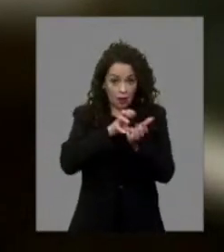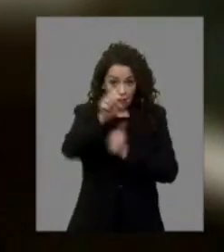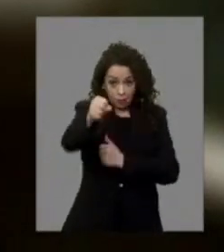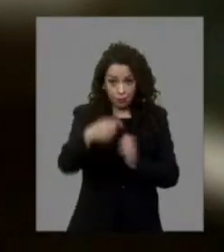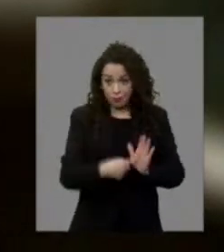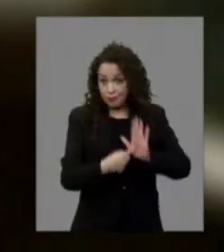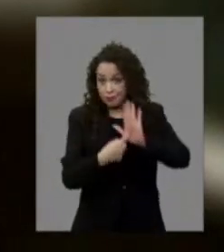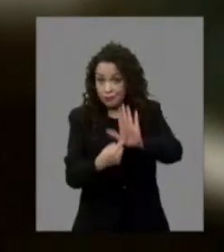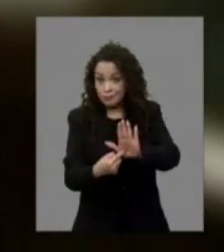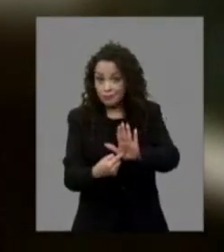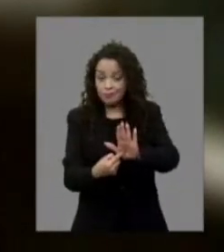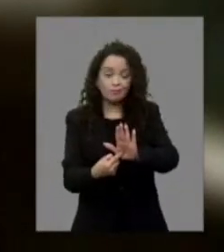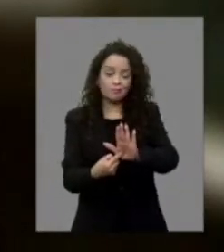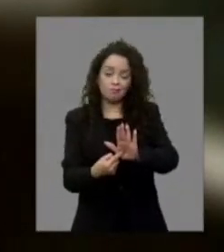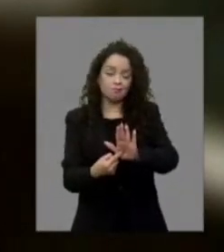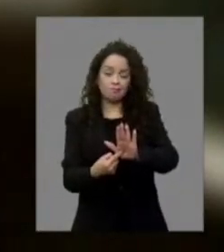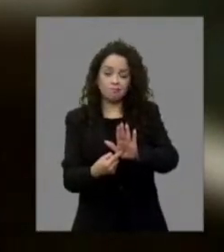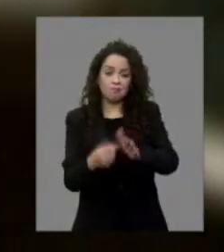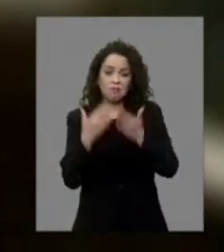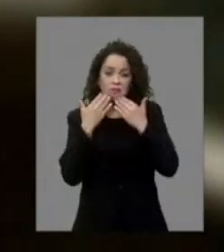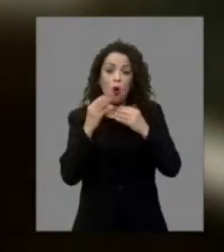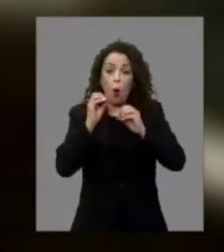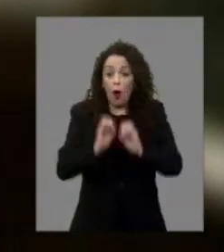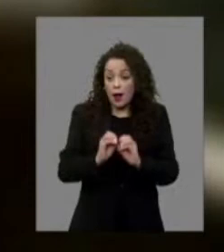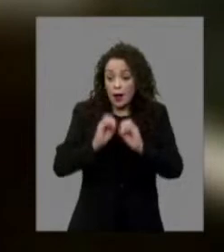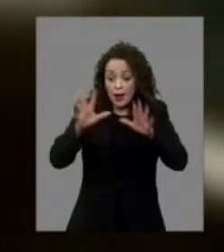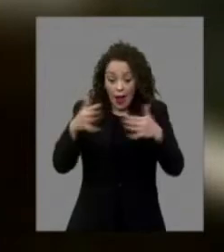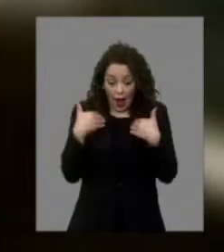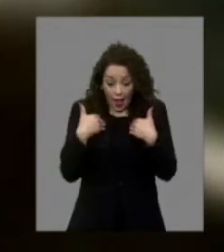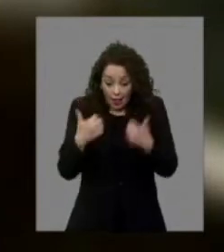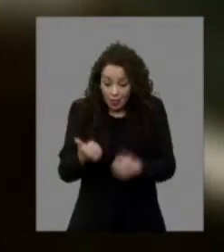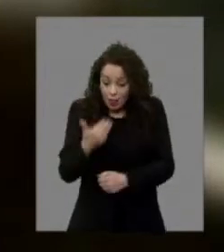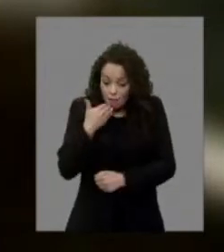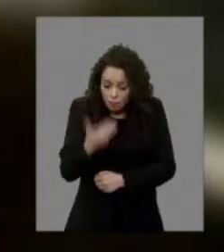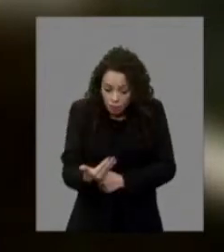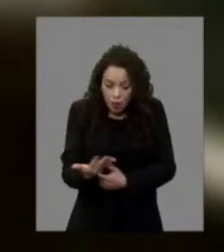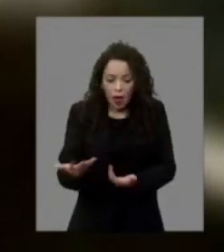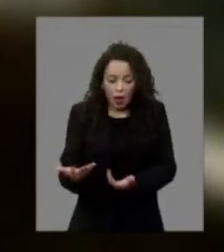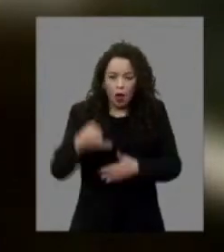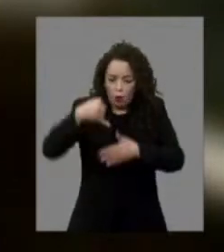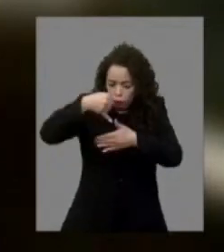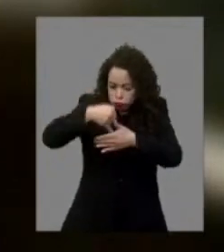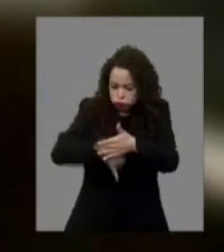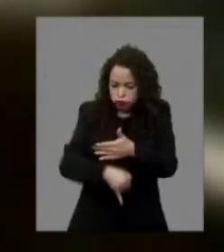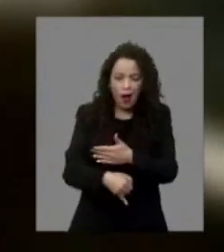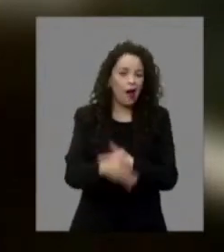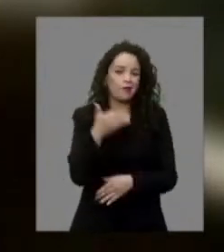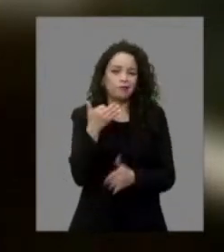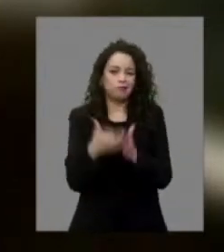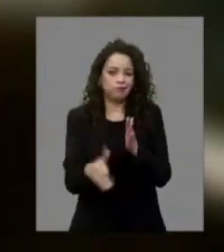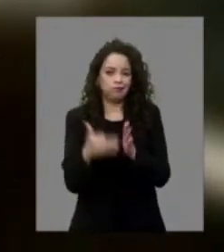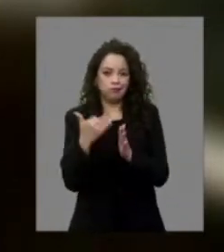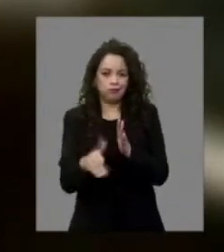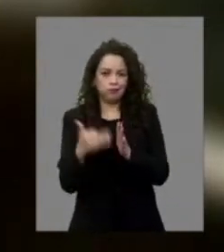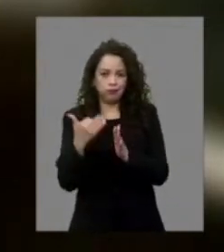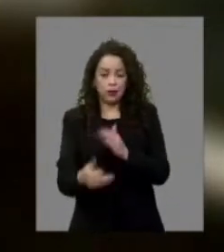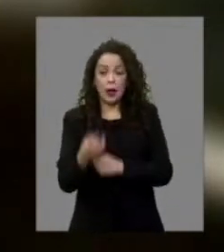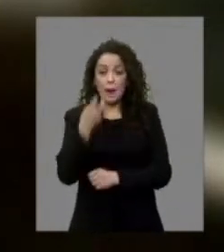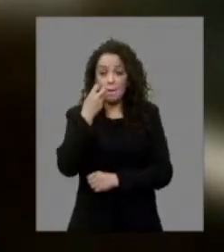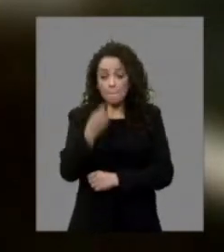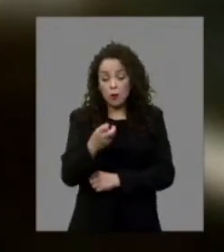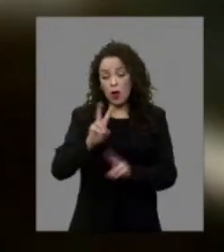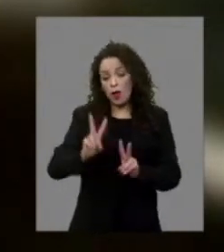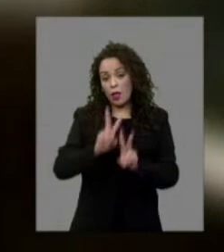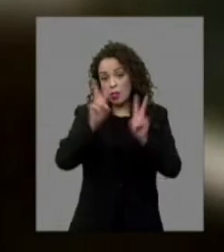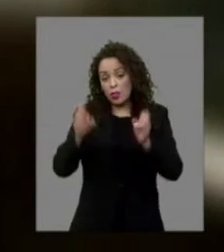no siempre de forma clara, exhaustiva o expresa. En esos casos, los instrumentos internacionales en